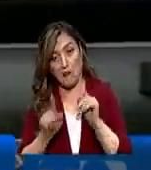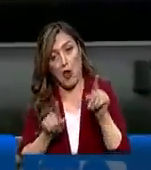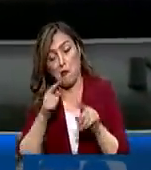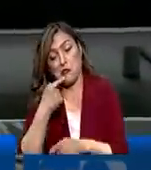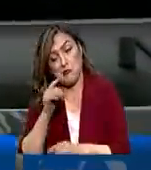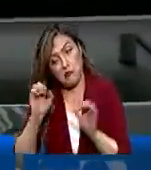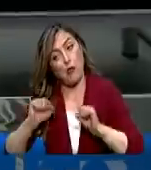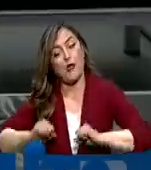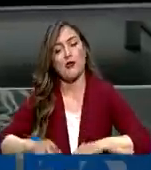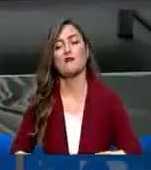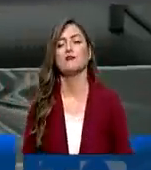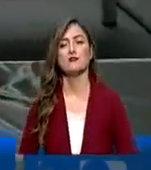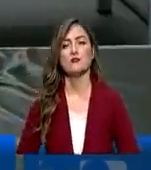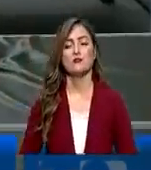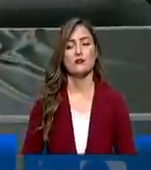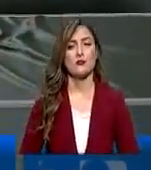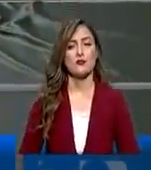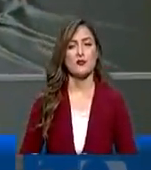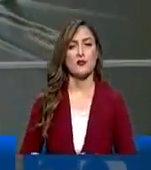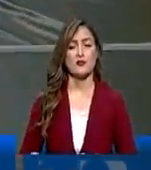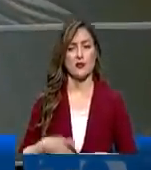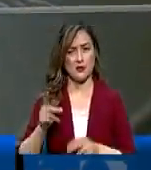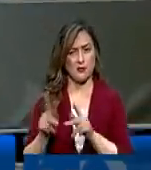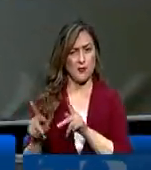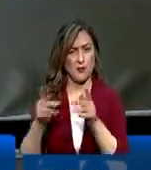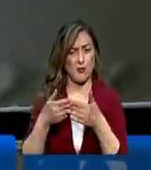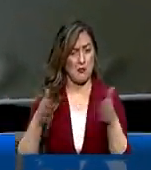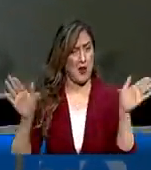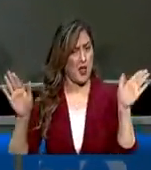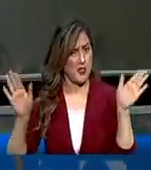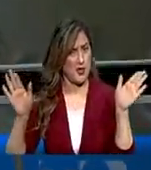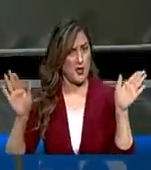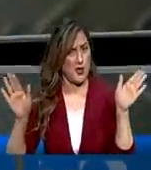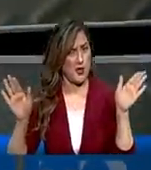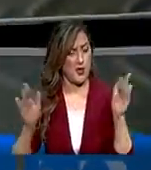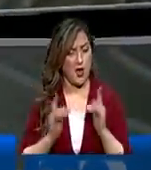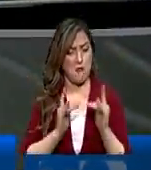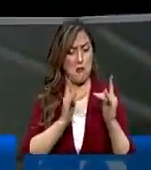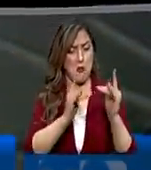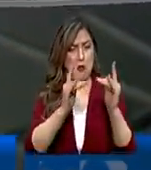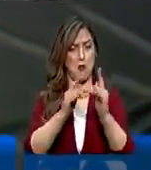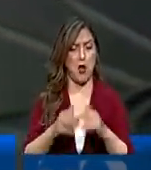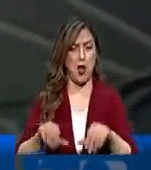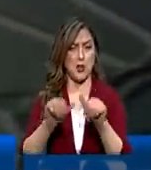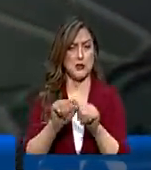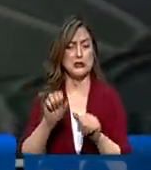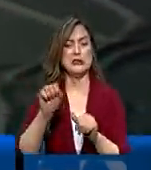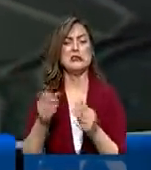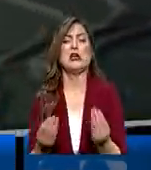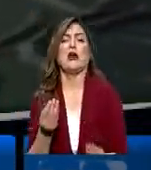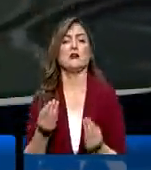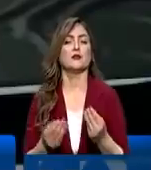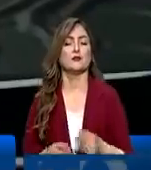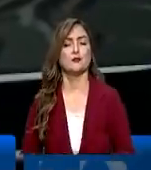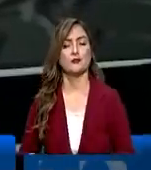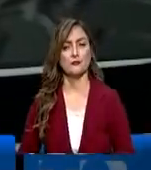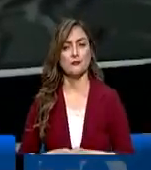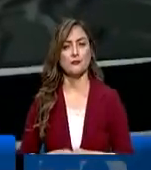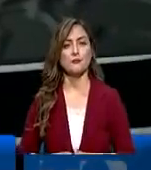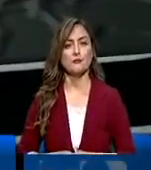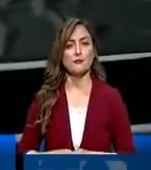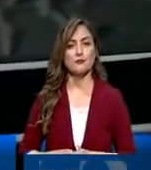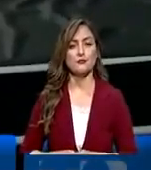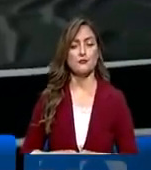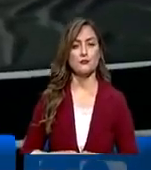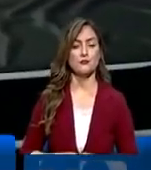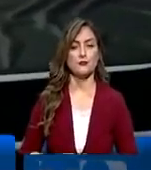epidemiólogos, ¿esto se tiene previsto abrirlo nuevamente, volverlo a montar, abrir otra área? ¿Qué se piensa hacer ahí? Bueno, yo creo